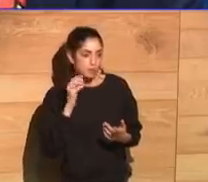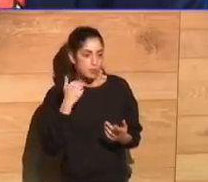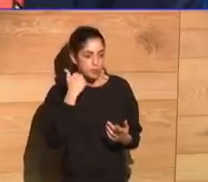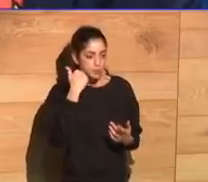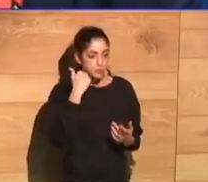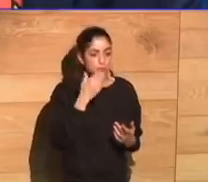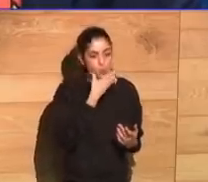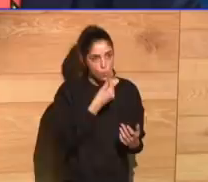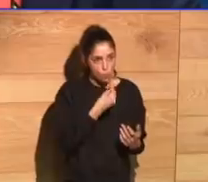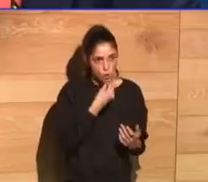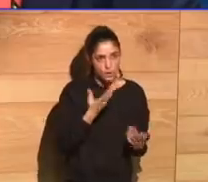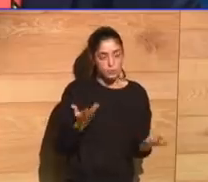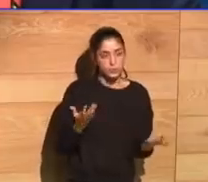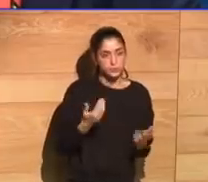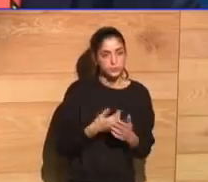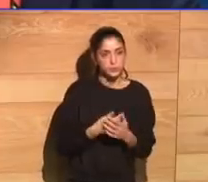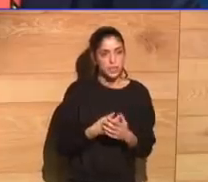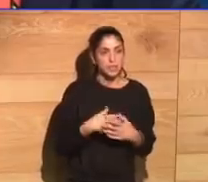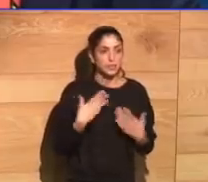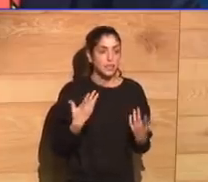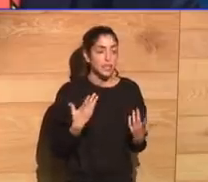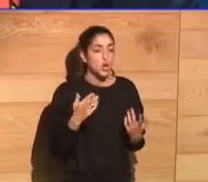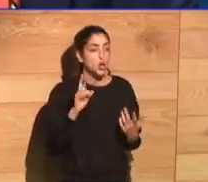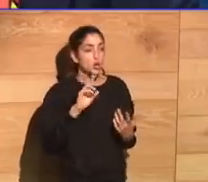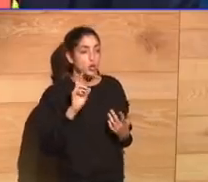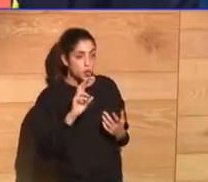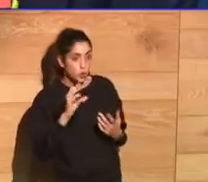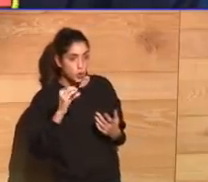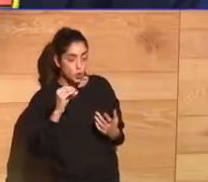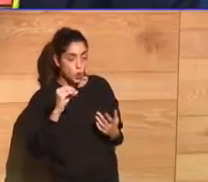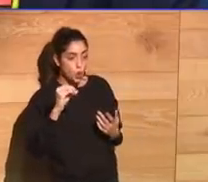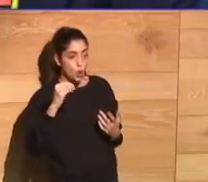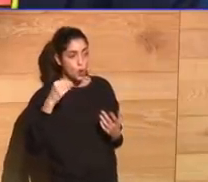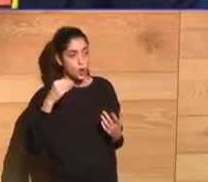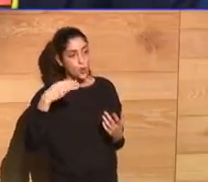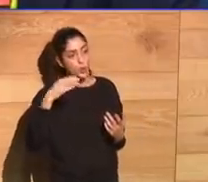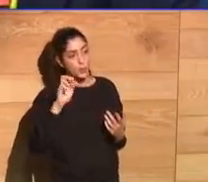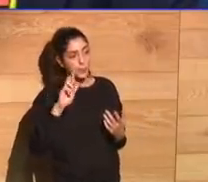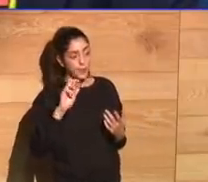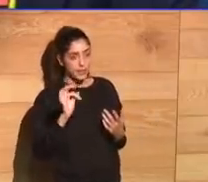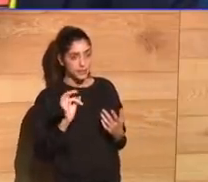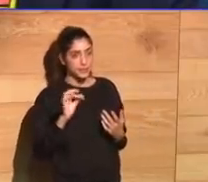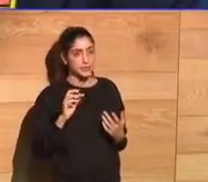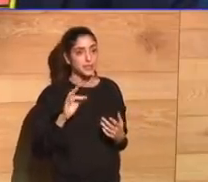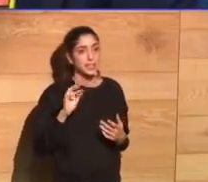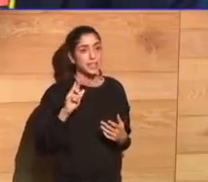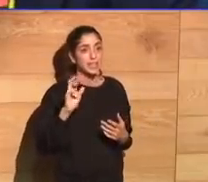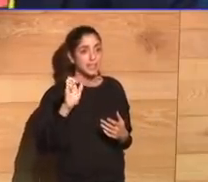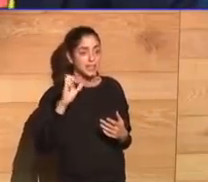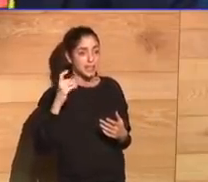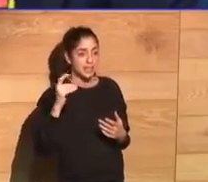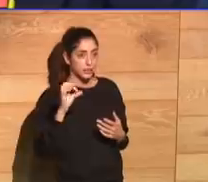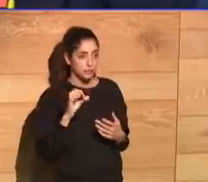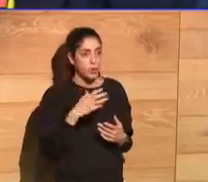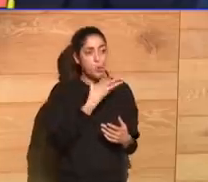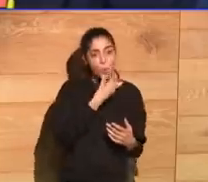guapo que Christopher Reeve? Robert Redford. No hay nadie más guapo que Christopher Reeve. No, Robert Redford es mucho más guapo. Hombre, que no, te lo digo yo, que mucho más, te lo digo yo, que mucho más guapo. Muchísimo más guapo. Arturo,